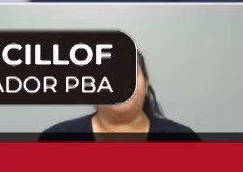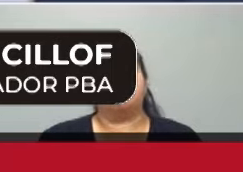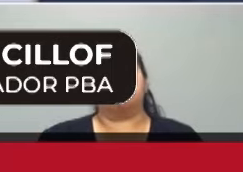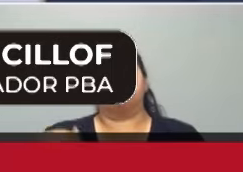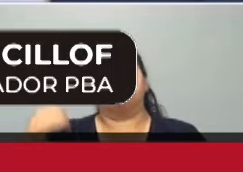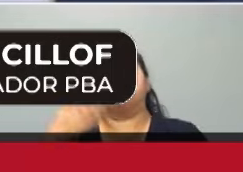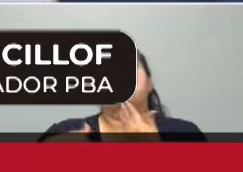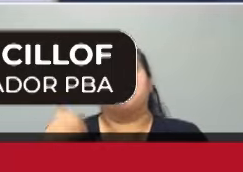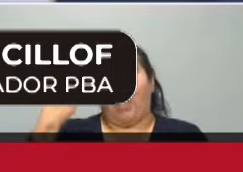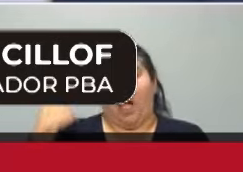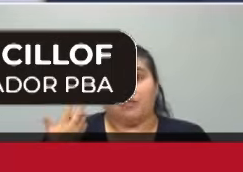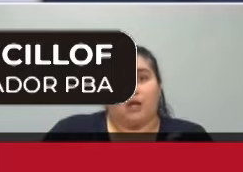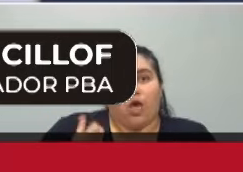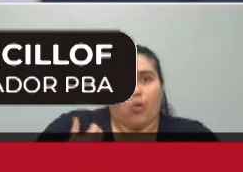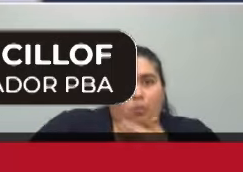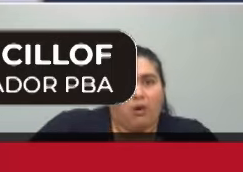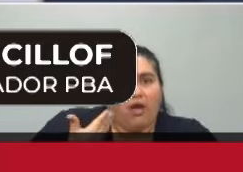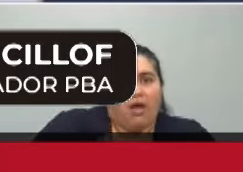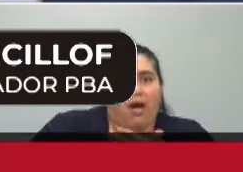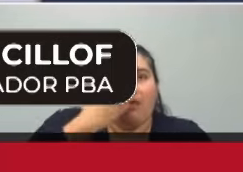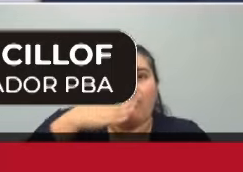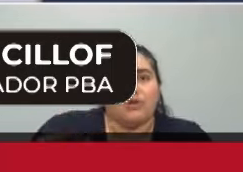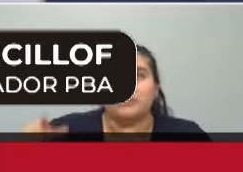llegó Milei. Así que